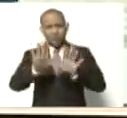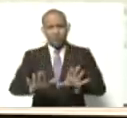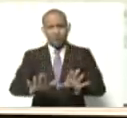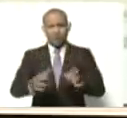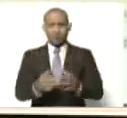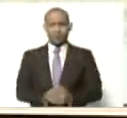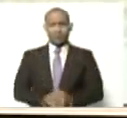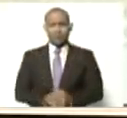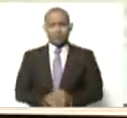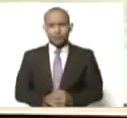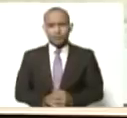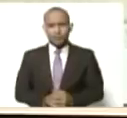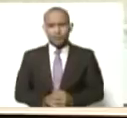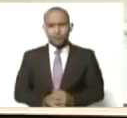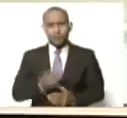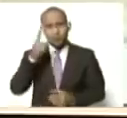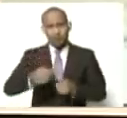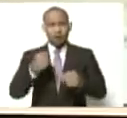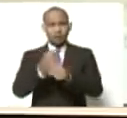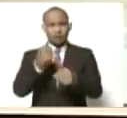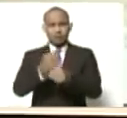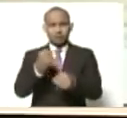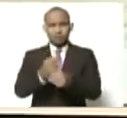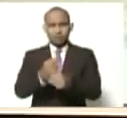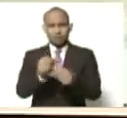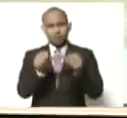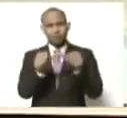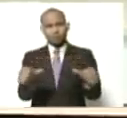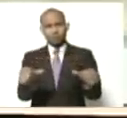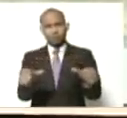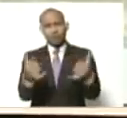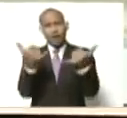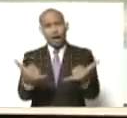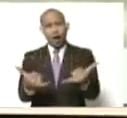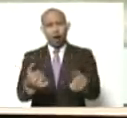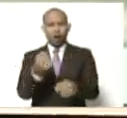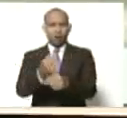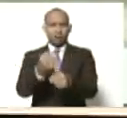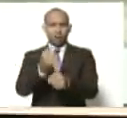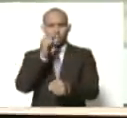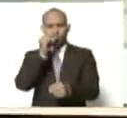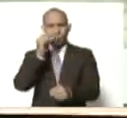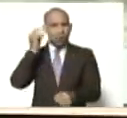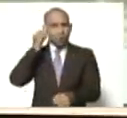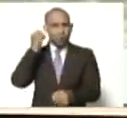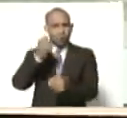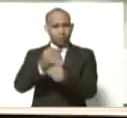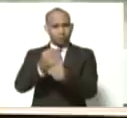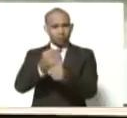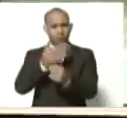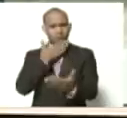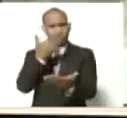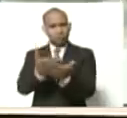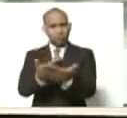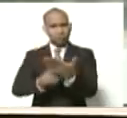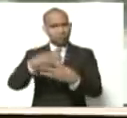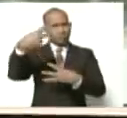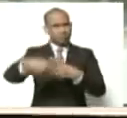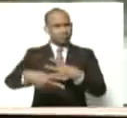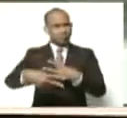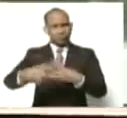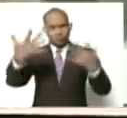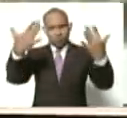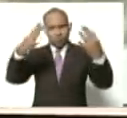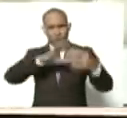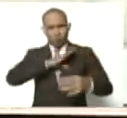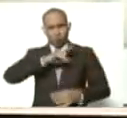Odebrecht, que quedaron allí. Ahora los trabajadores del metro me proponen un plan para, con mano de obra